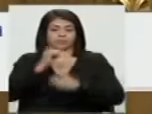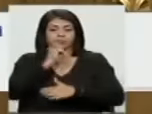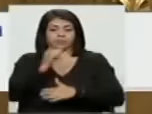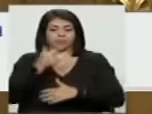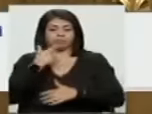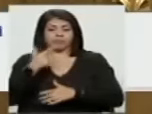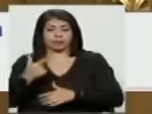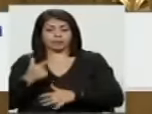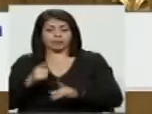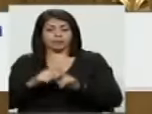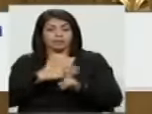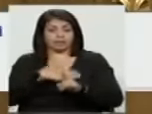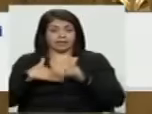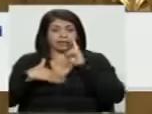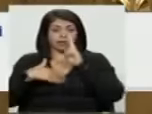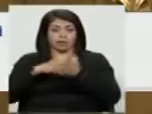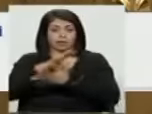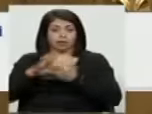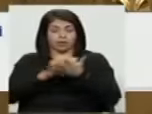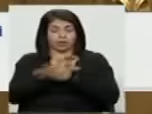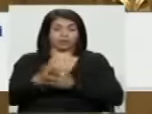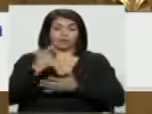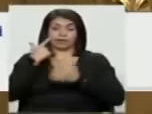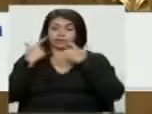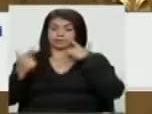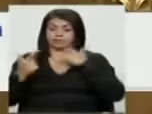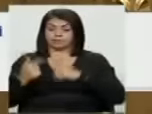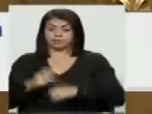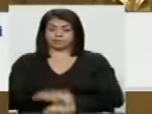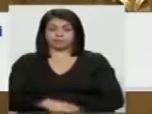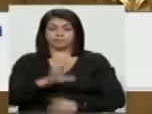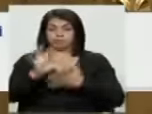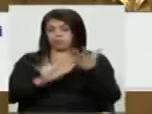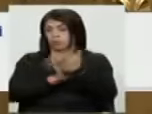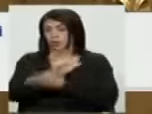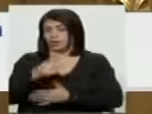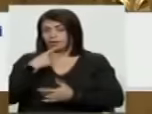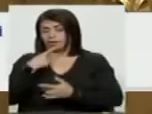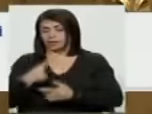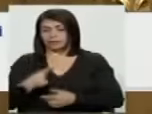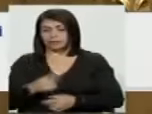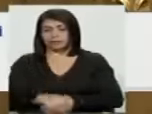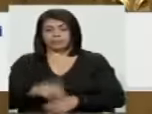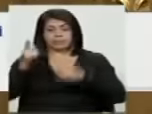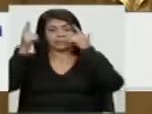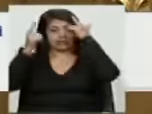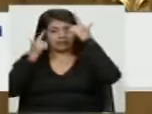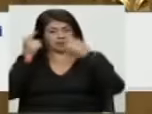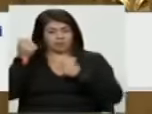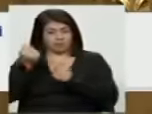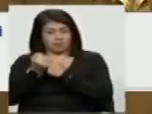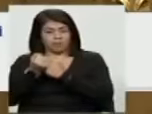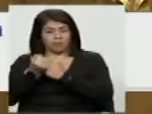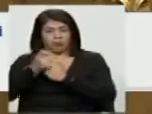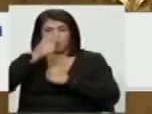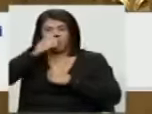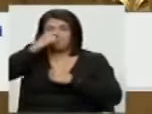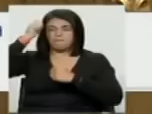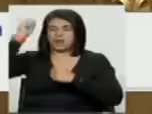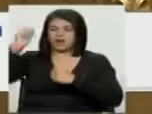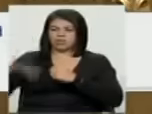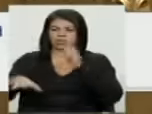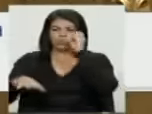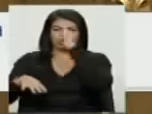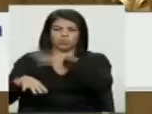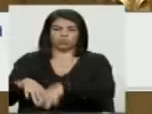expresión. ¿Ustedes quieren ver cuáles son las consecuencias del ciberfascismo? Las consecuencias de decir el chavismo es una basura, la